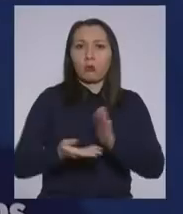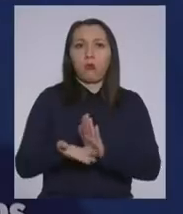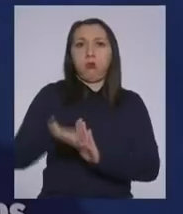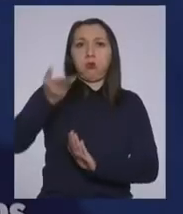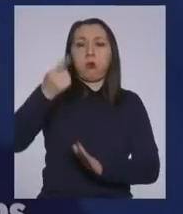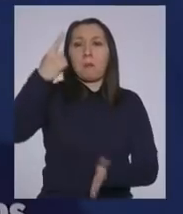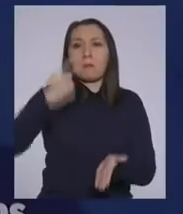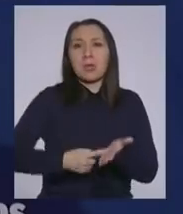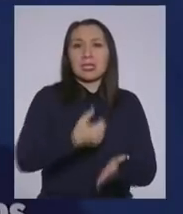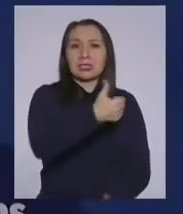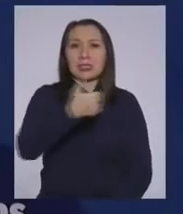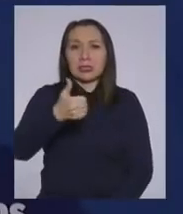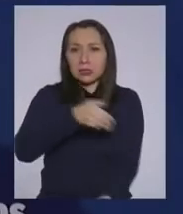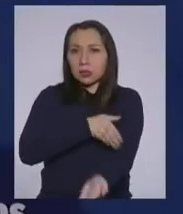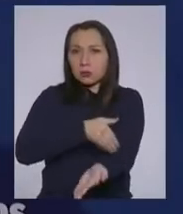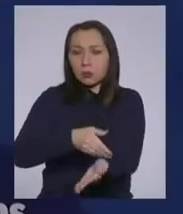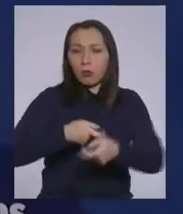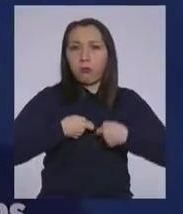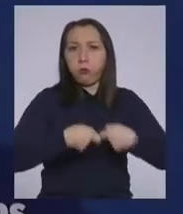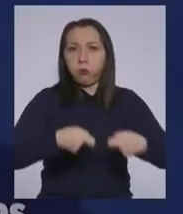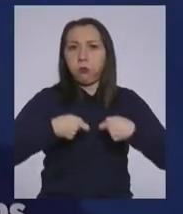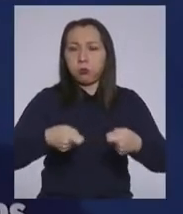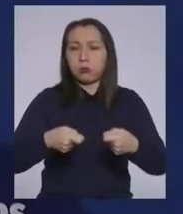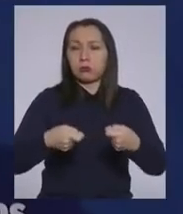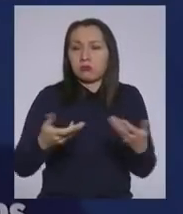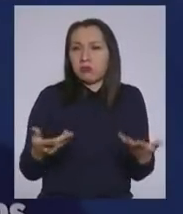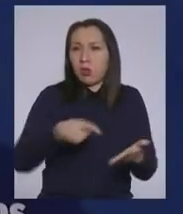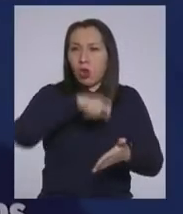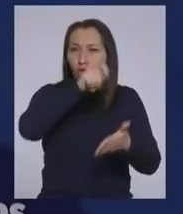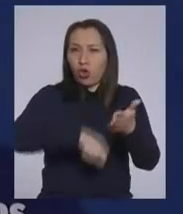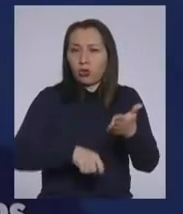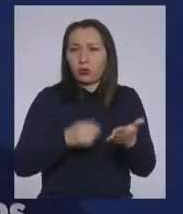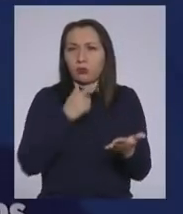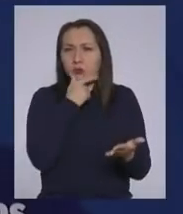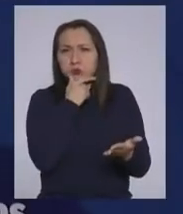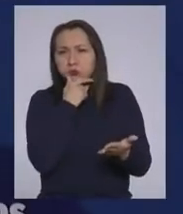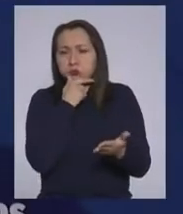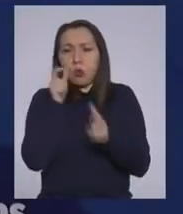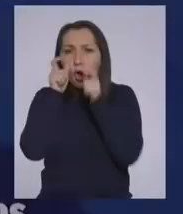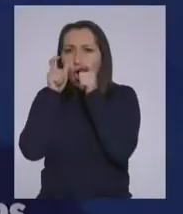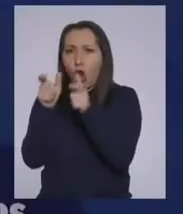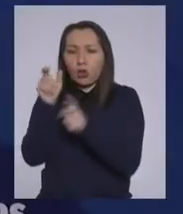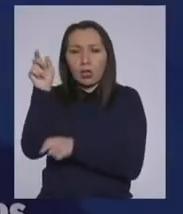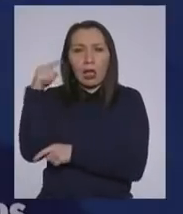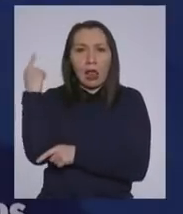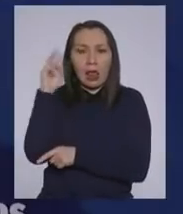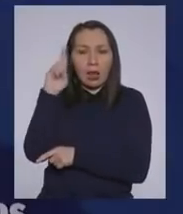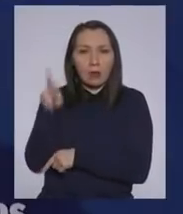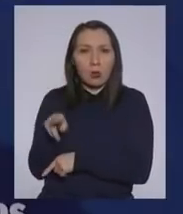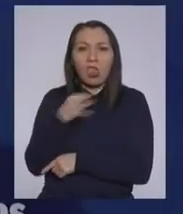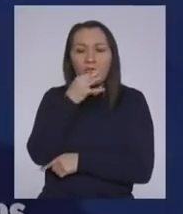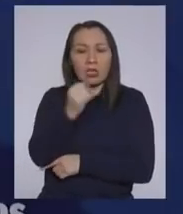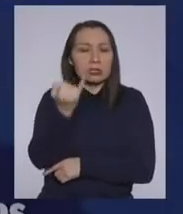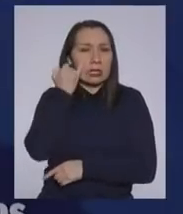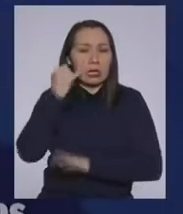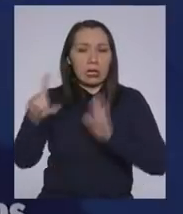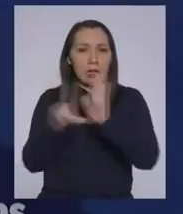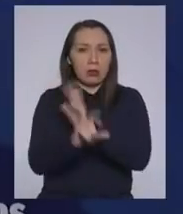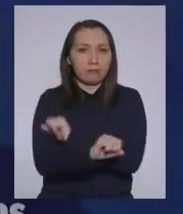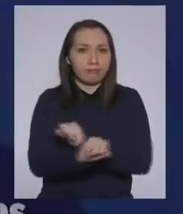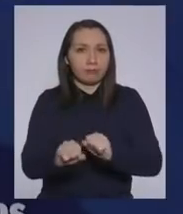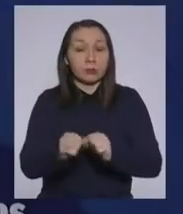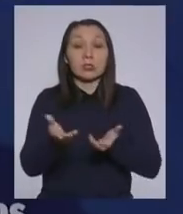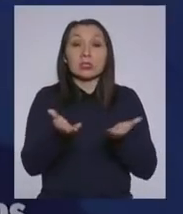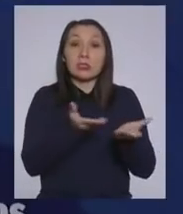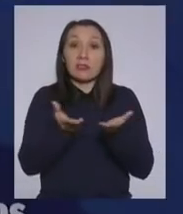hasta 1.600 millones incluso de pesos. Un contrato que ha sido cuestionado por la Contraloría, que dictaminó que es ilegal. Señalan desde